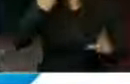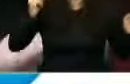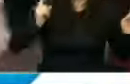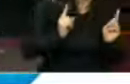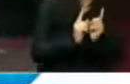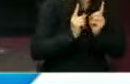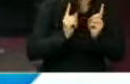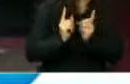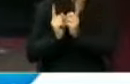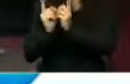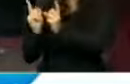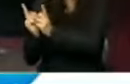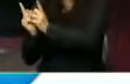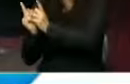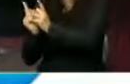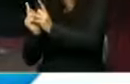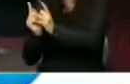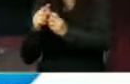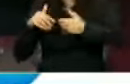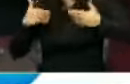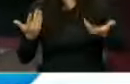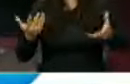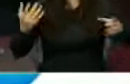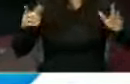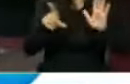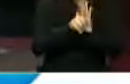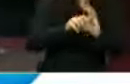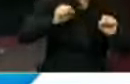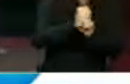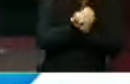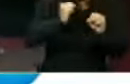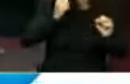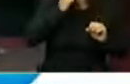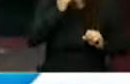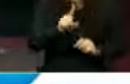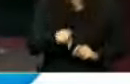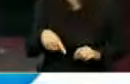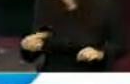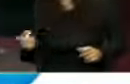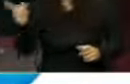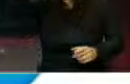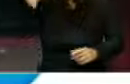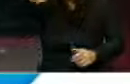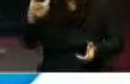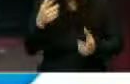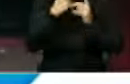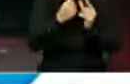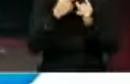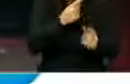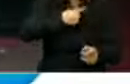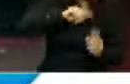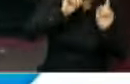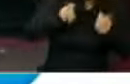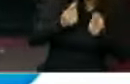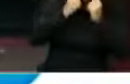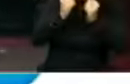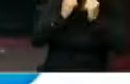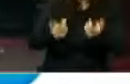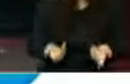¿Y cómo lo vamos a sentir? Una injusticia terrible. Nosotros estamos cotidianamente viviendo eso,